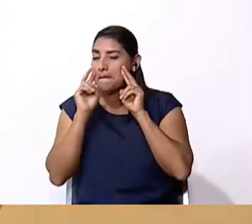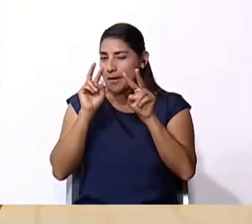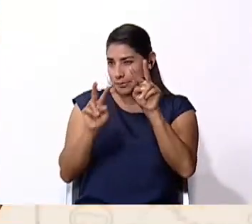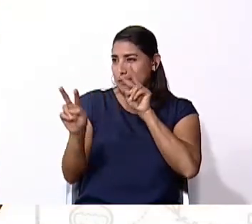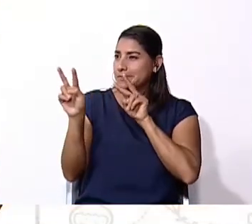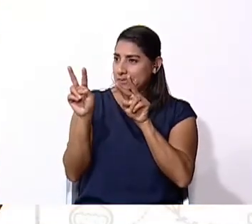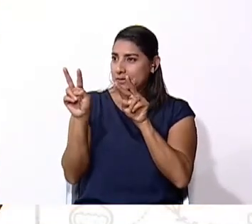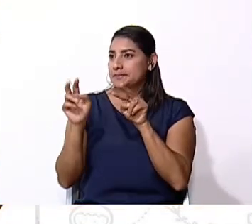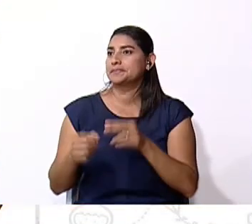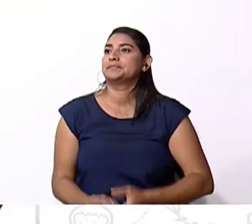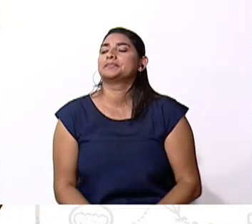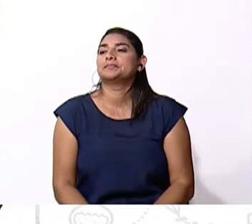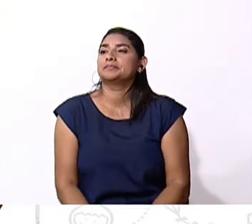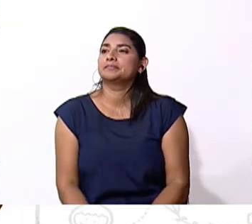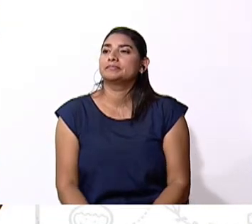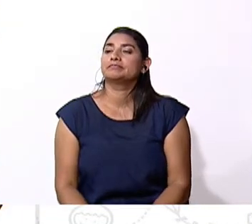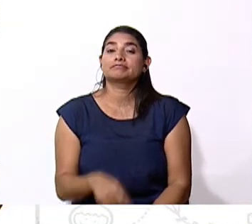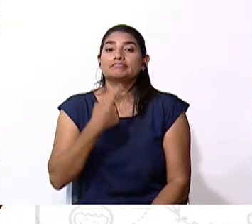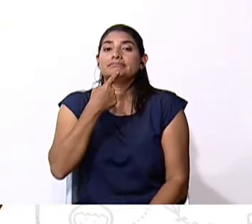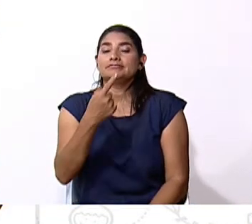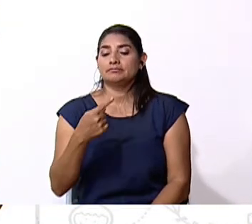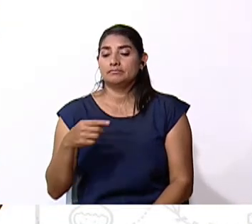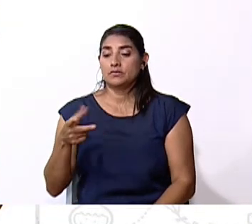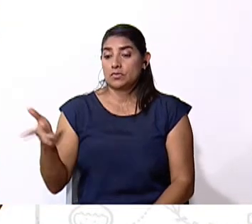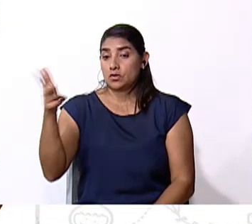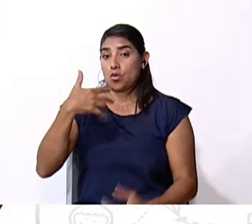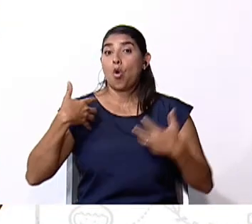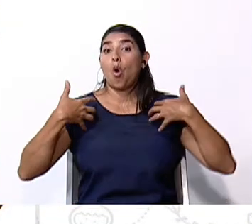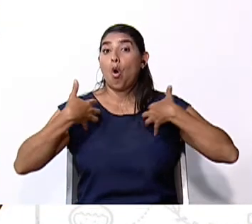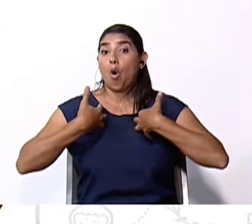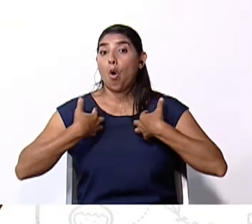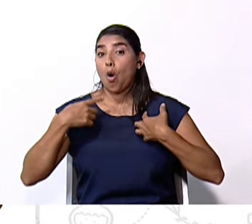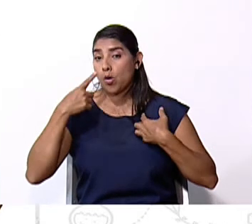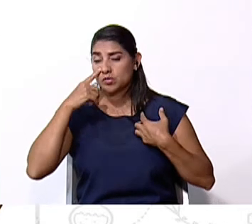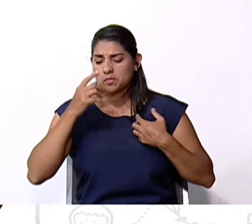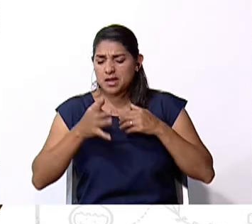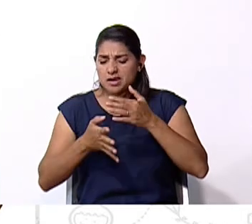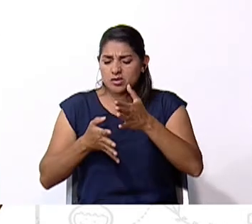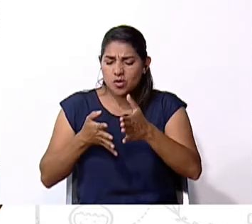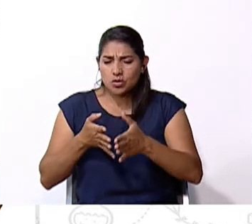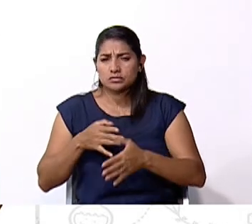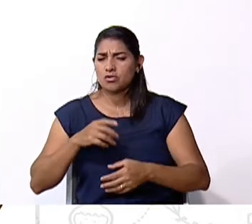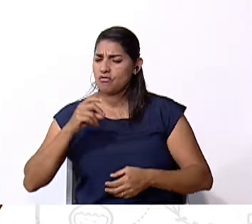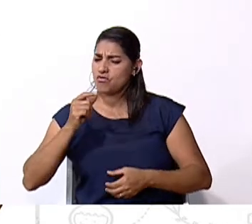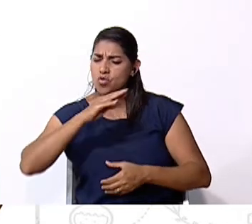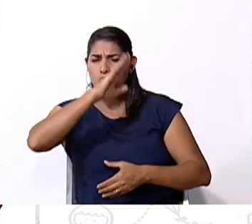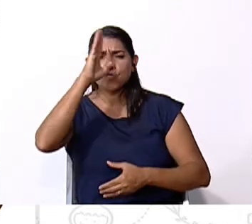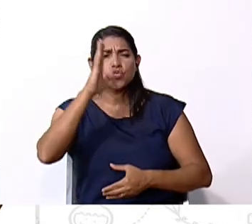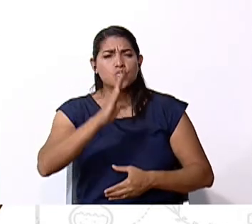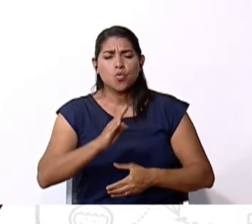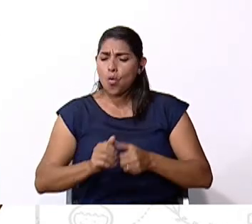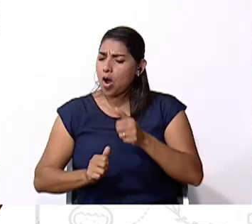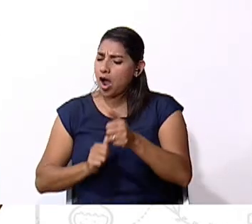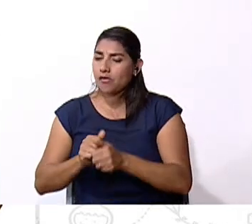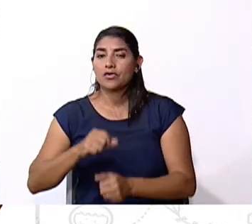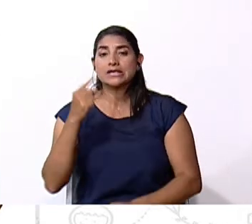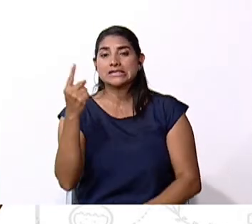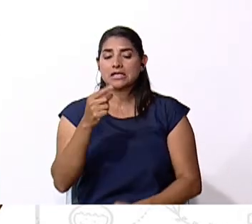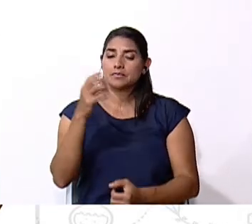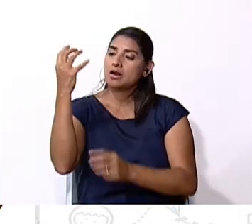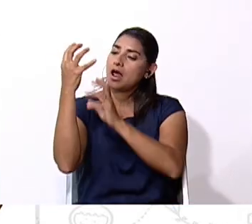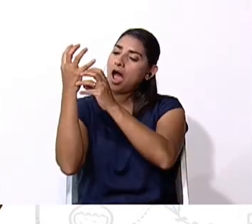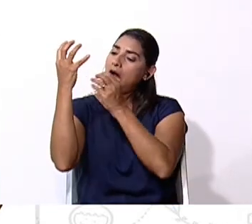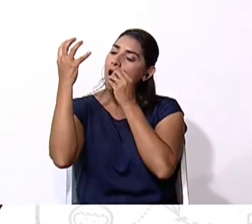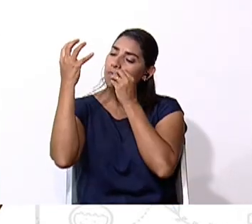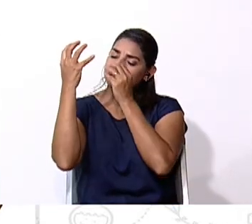observarlas. Dice, los osos perezosos nunca corren, los osos perezosos siempre comen hojas